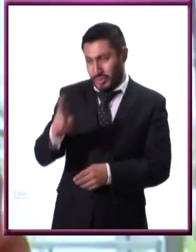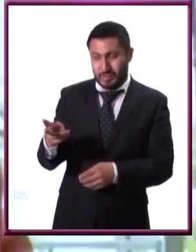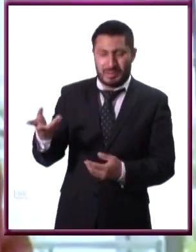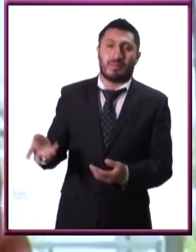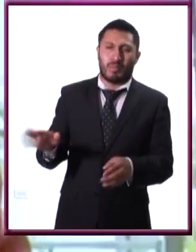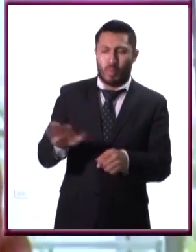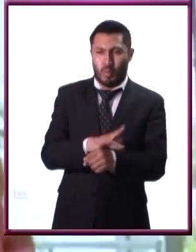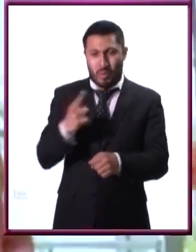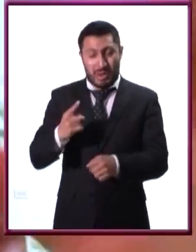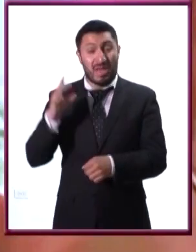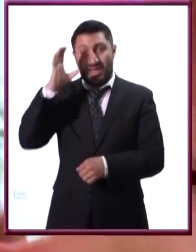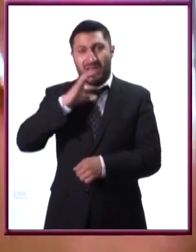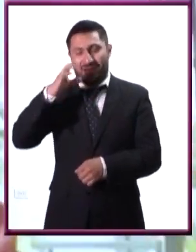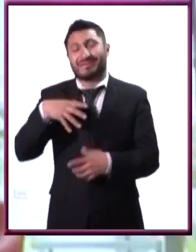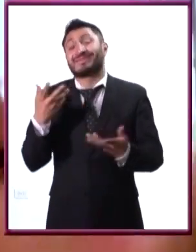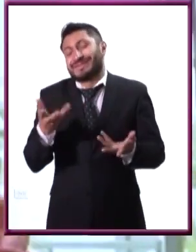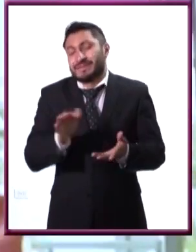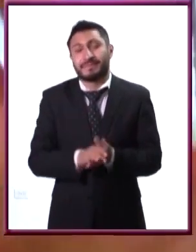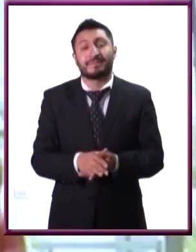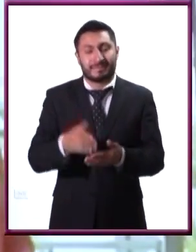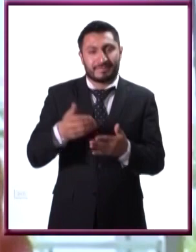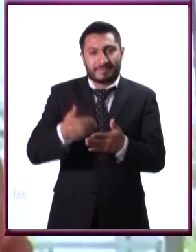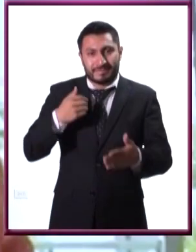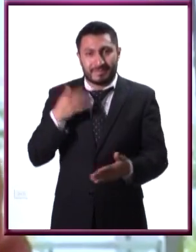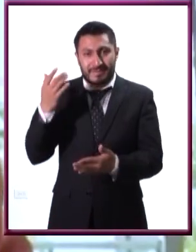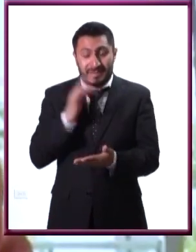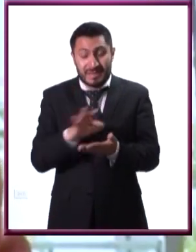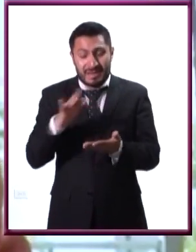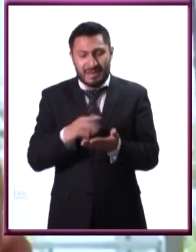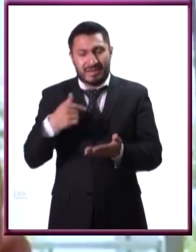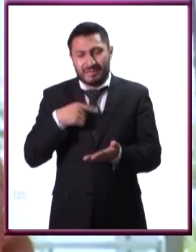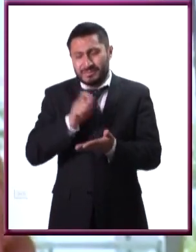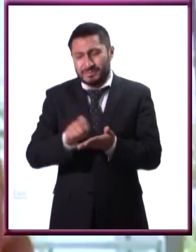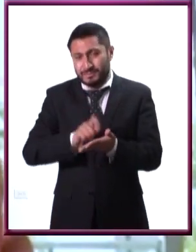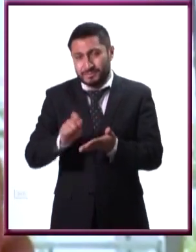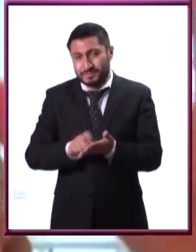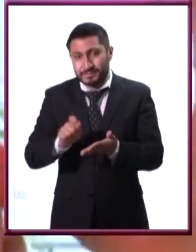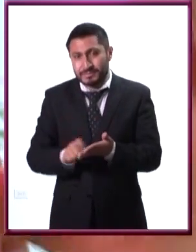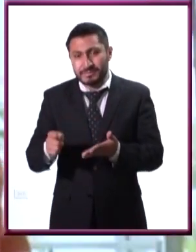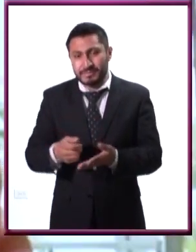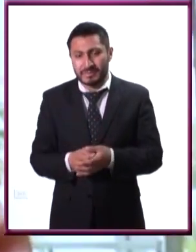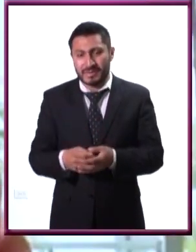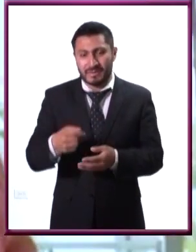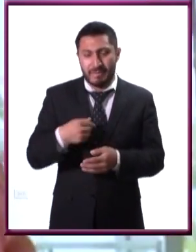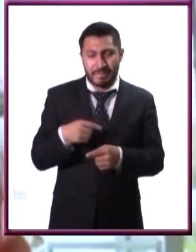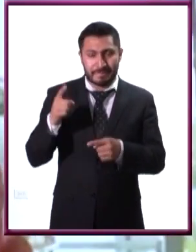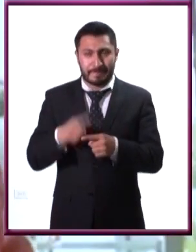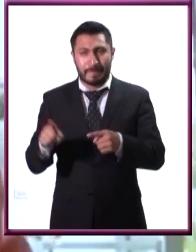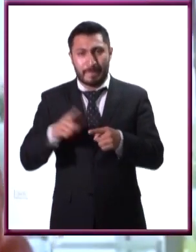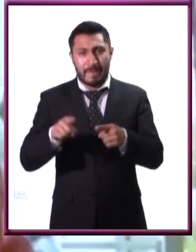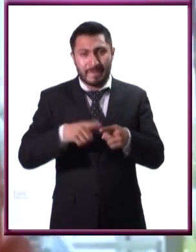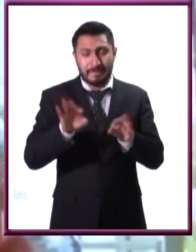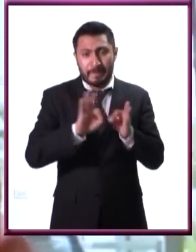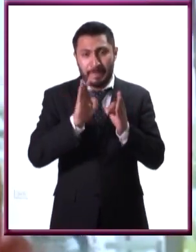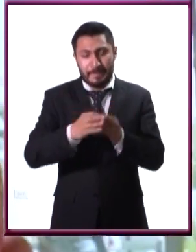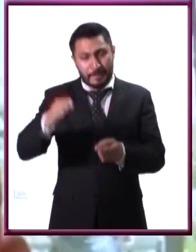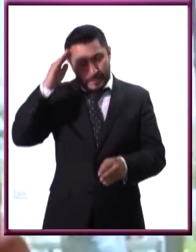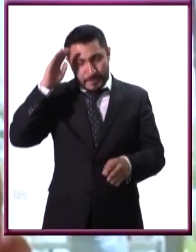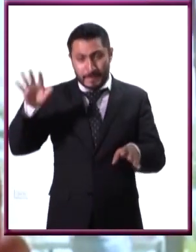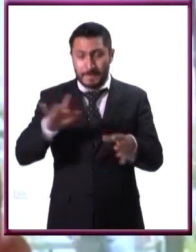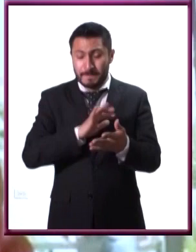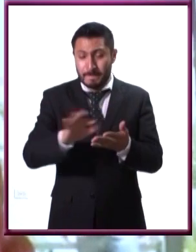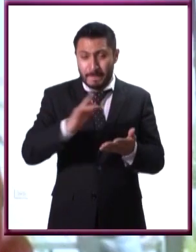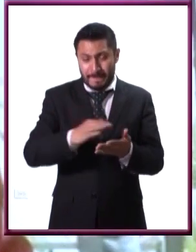prohibición. Entonces, claro, desde la misma lectura, antes de dedicarme a escribir, varió, por supuesto, mi concepción de la lectura, ya